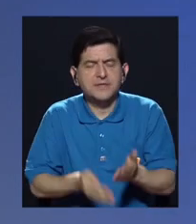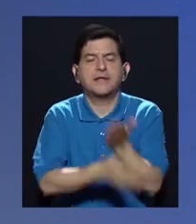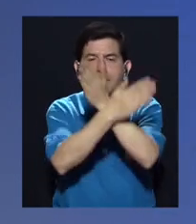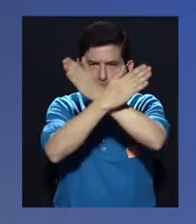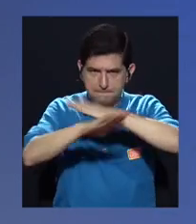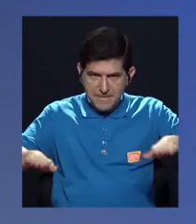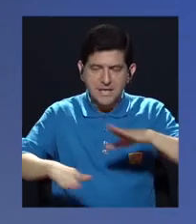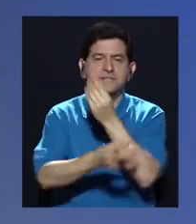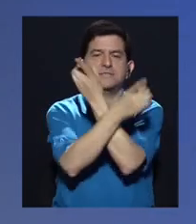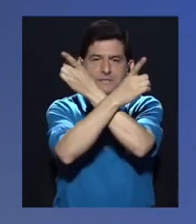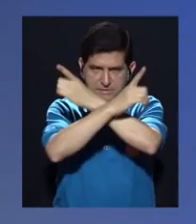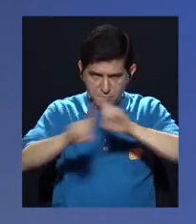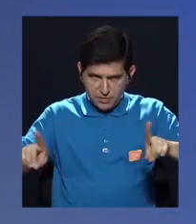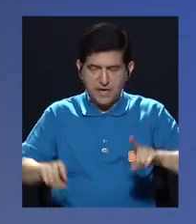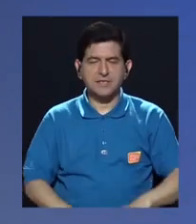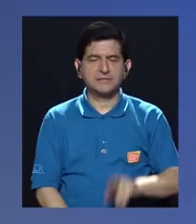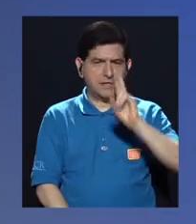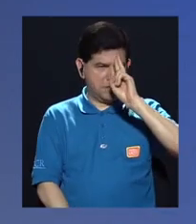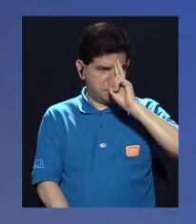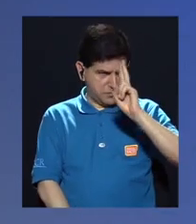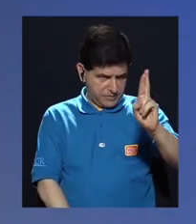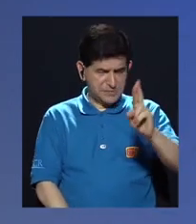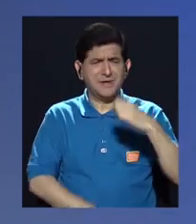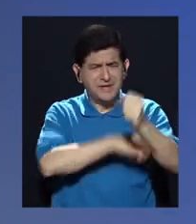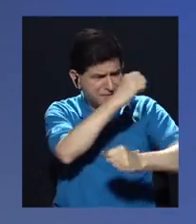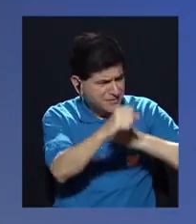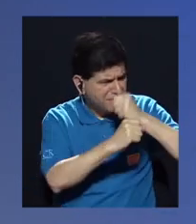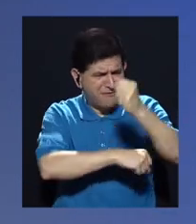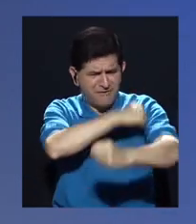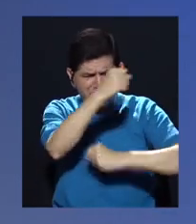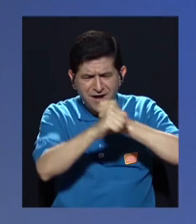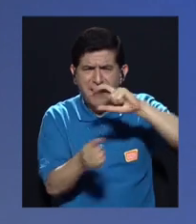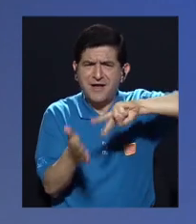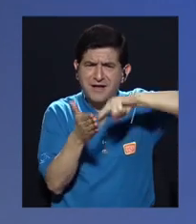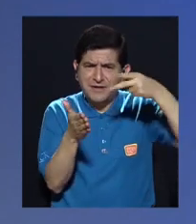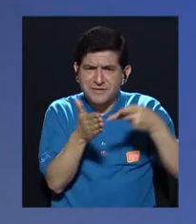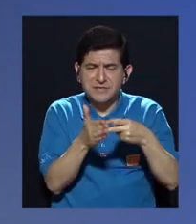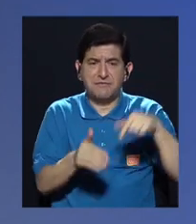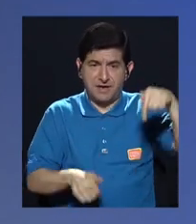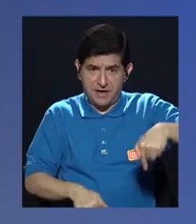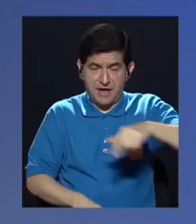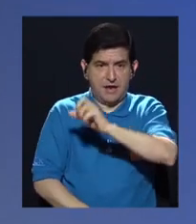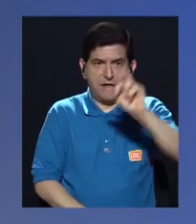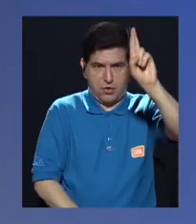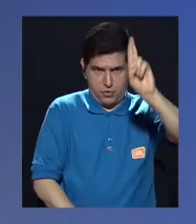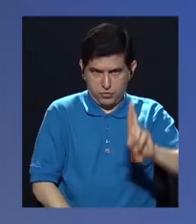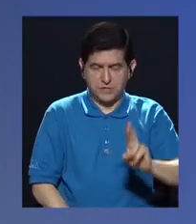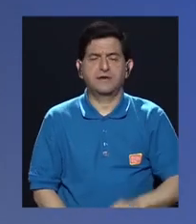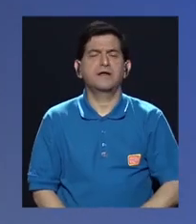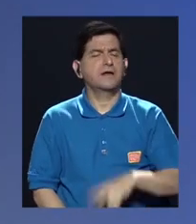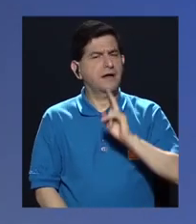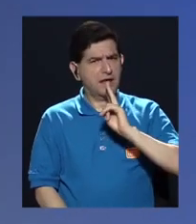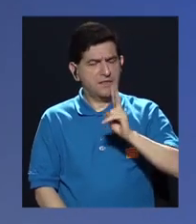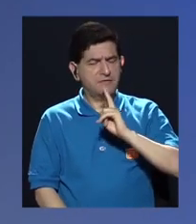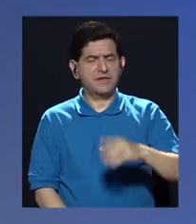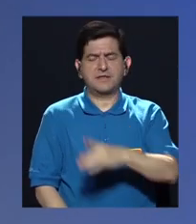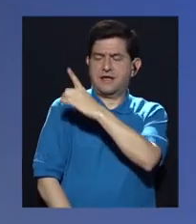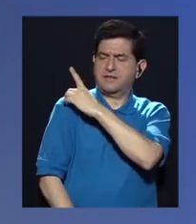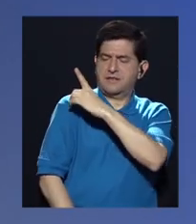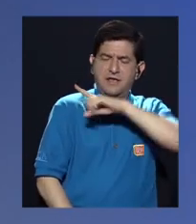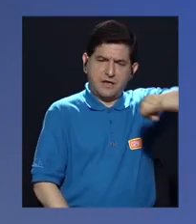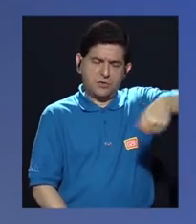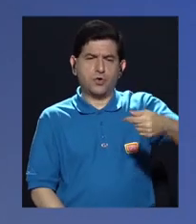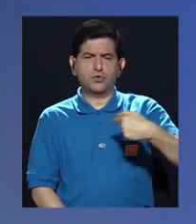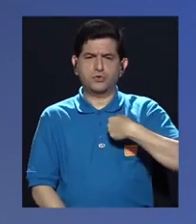solamente paz, sino también democracia, una reputación que por años se ha significado mucho para nuestra Costa Rica. De verdad que como director de